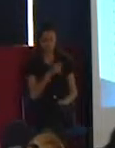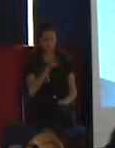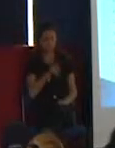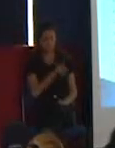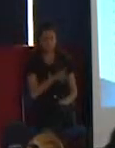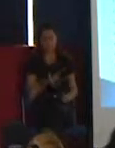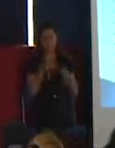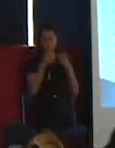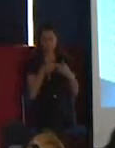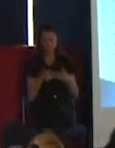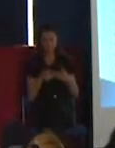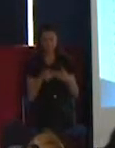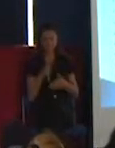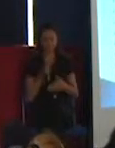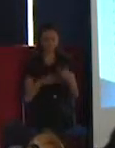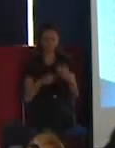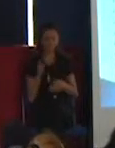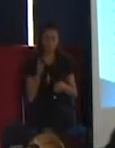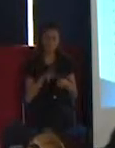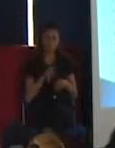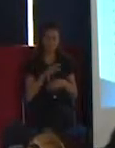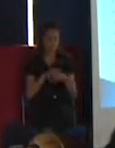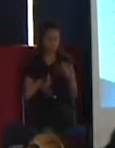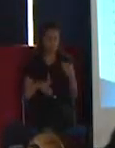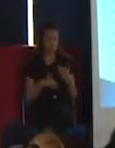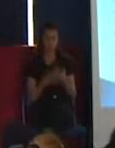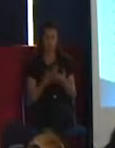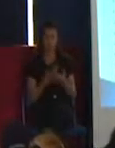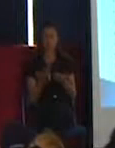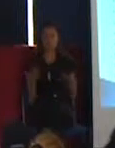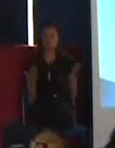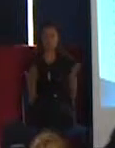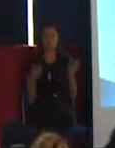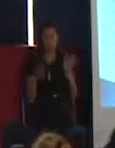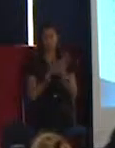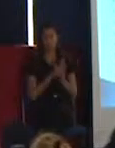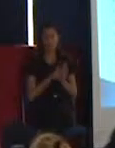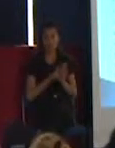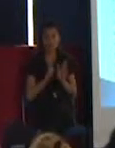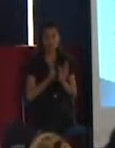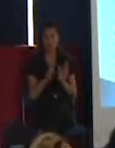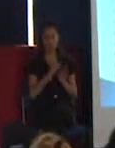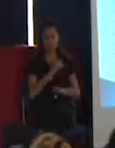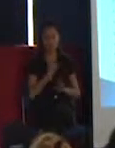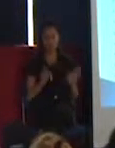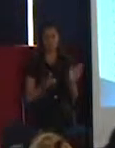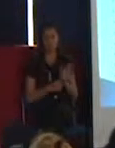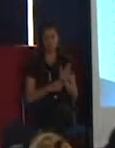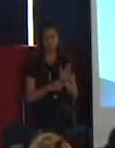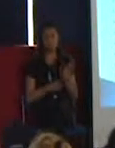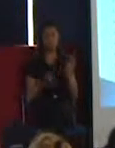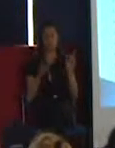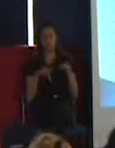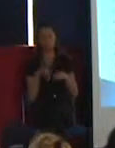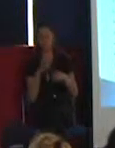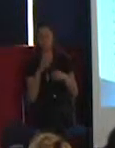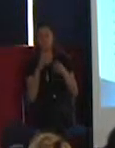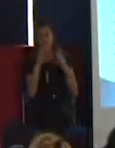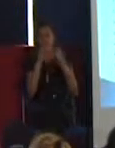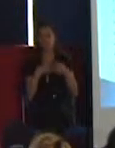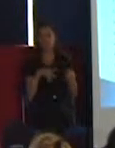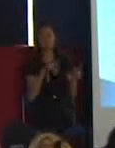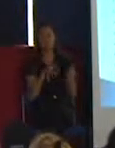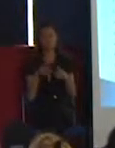discapacidad contratadas con todas las exigencias y garantías legalmente establecidas, y para las empresas de personas